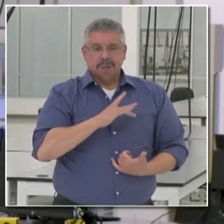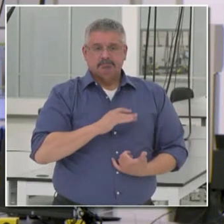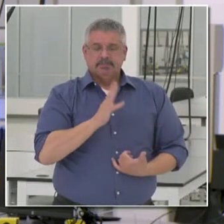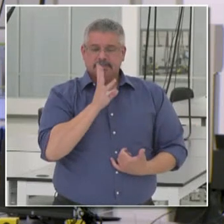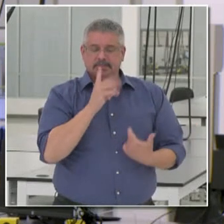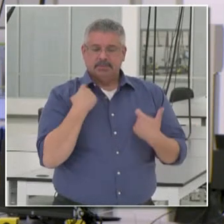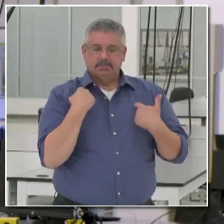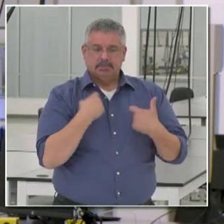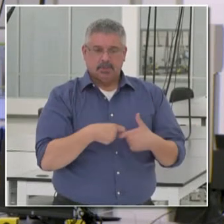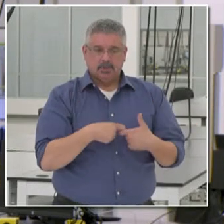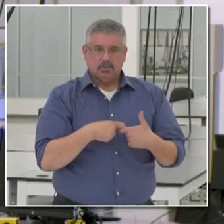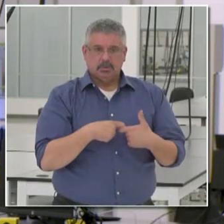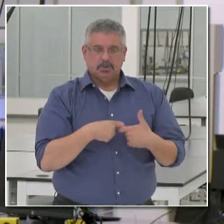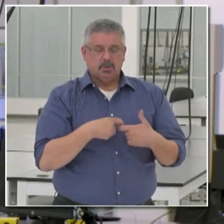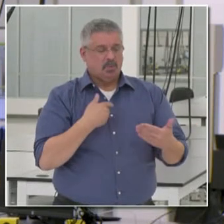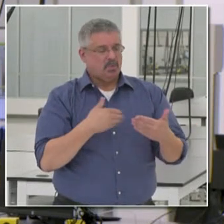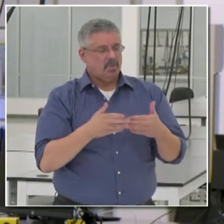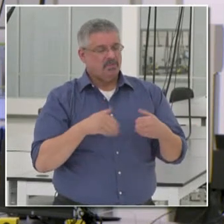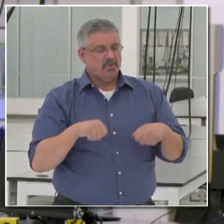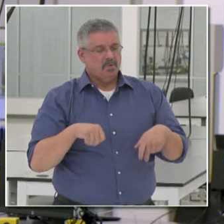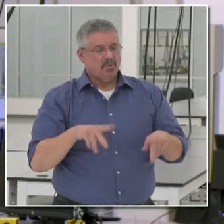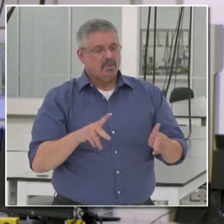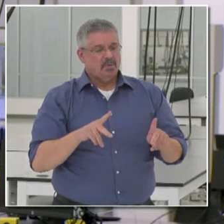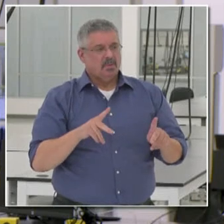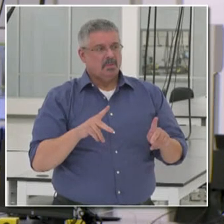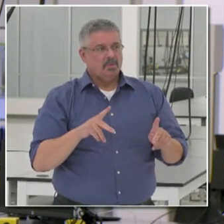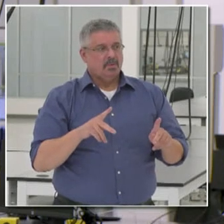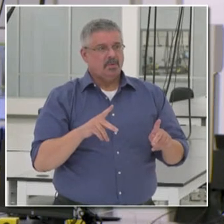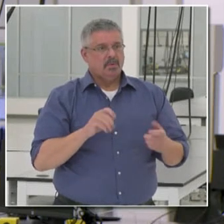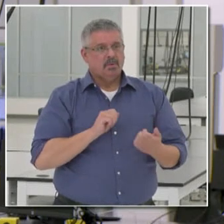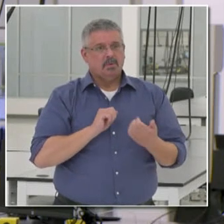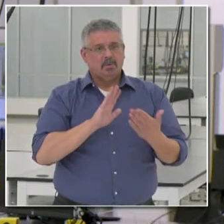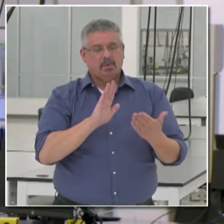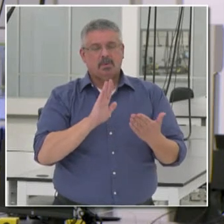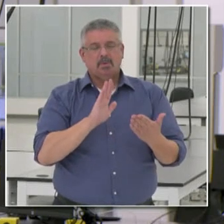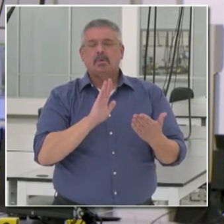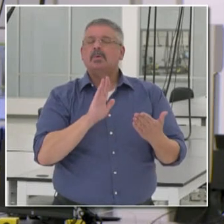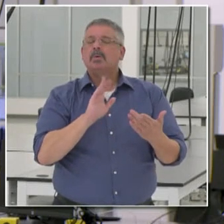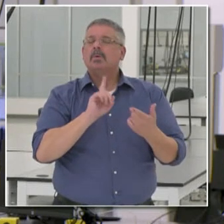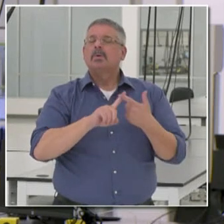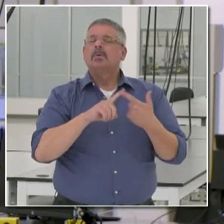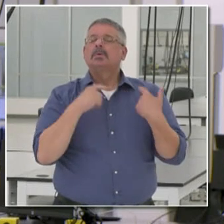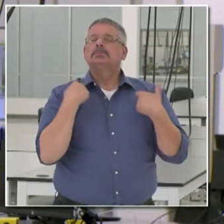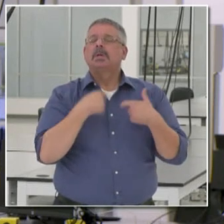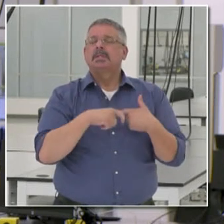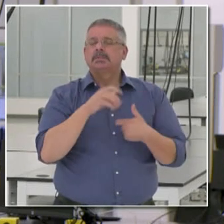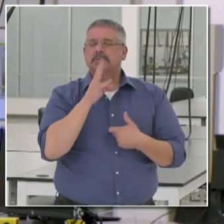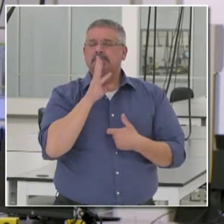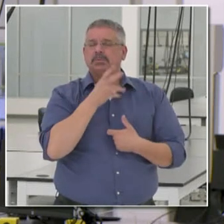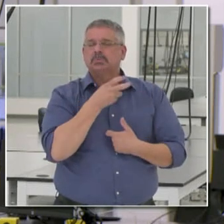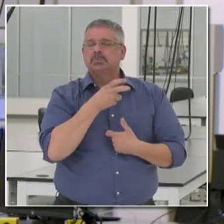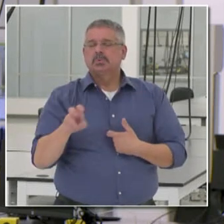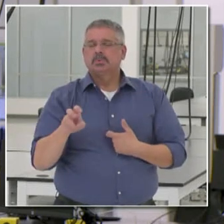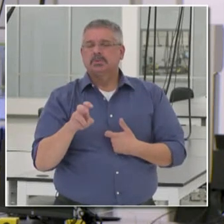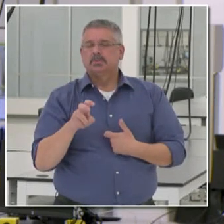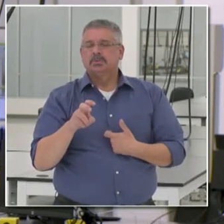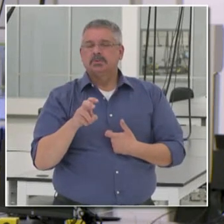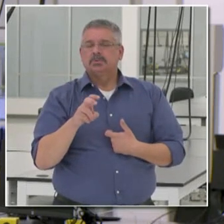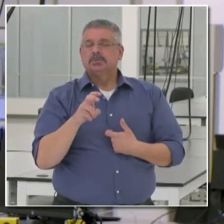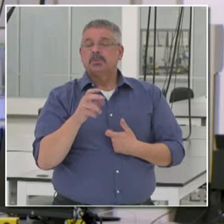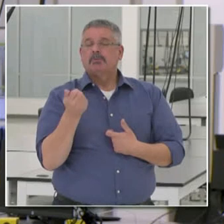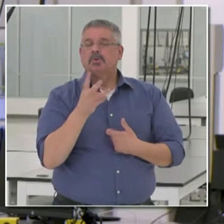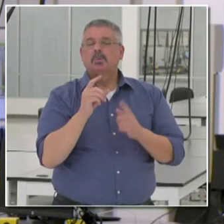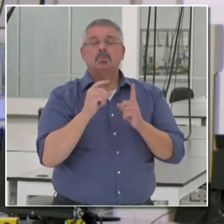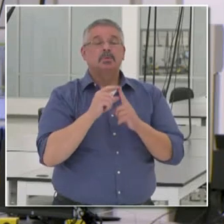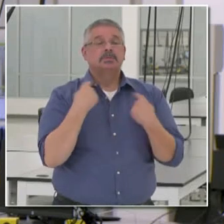privilegio de hablar en español así que cada vez que tengo la oportunidad me gusta hablarle a la comunidad de habla hispana en california así que voy a cambiar un poco de